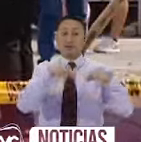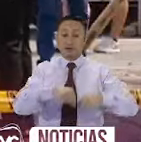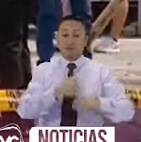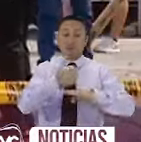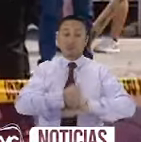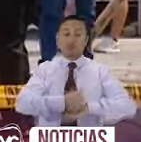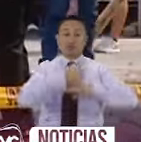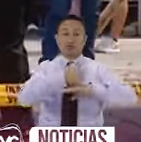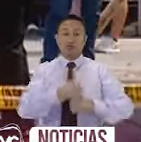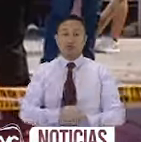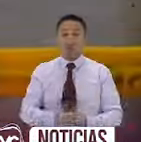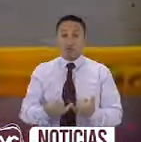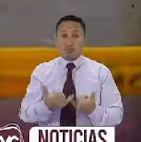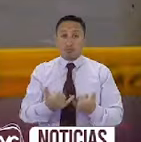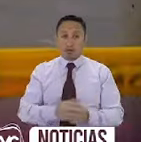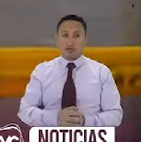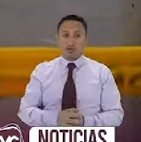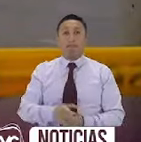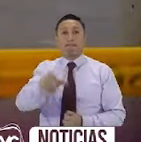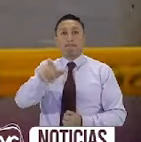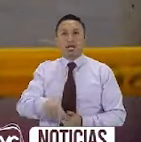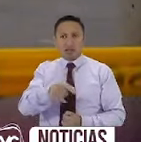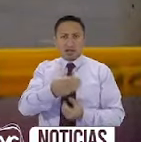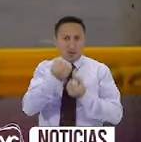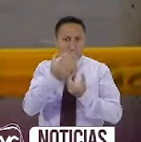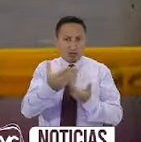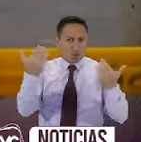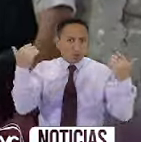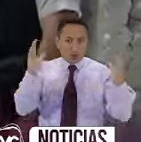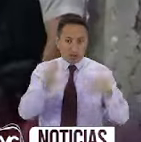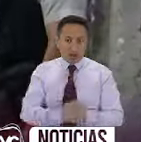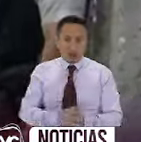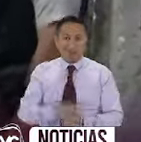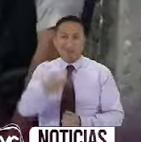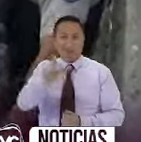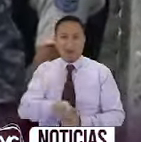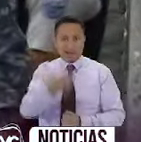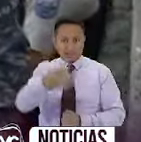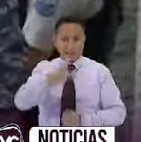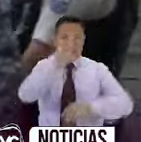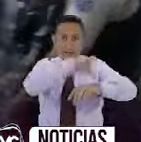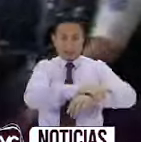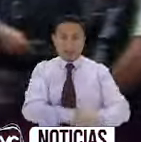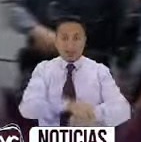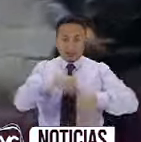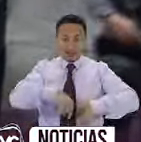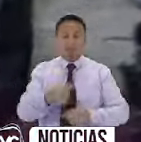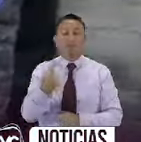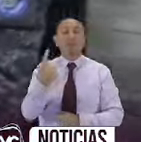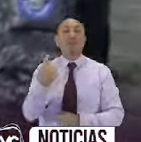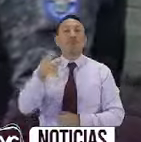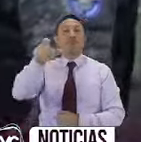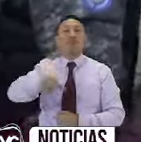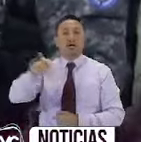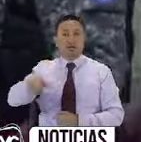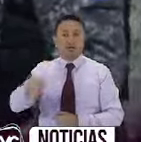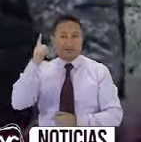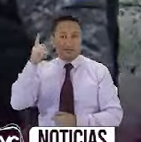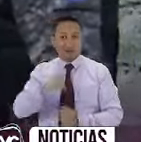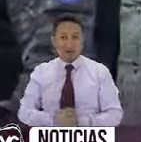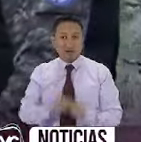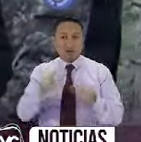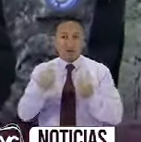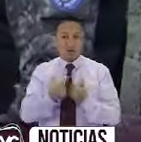ofrecer recompensas a quienes brinden información para atrapar a los 11 objetivos de intermedio valor que operan en algunos sectores del